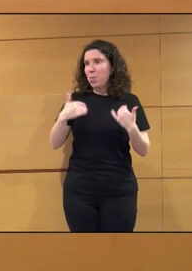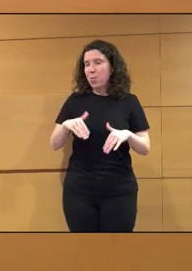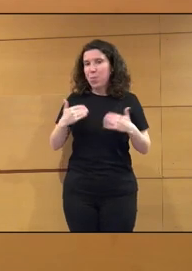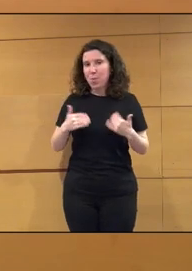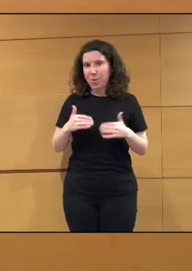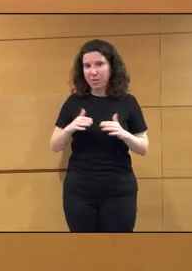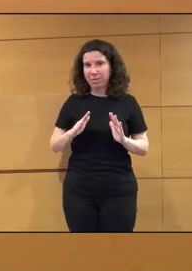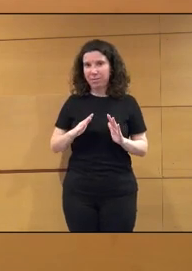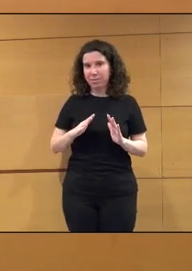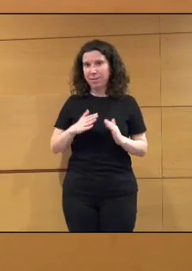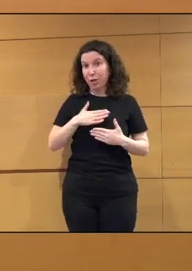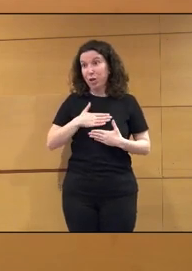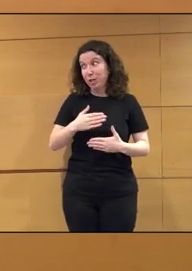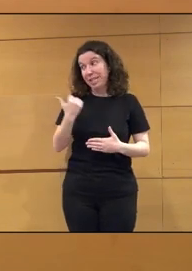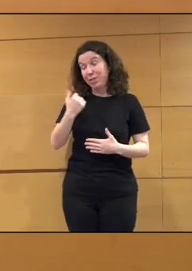acceder y demás.